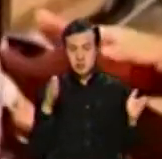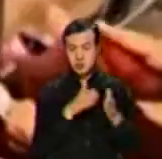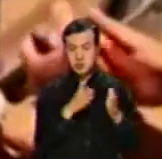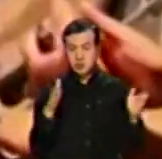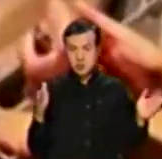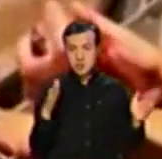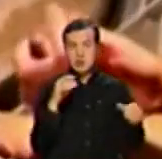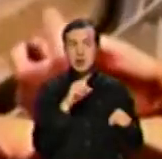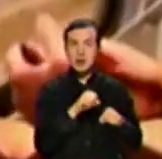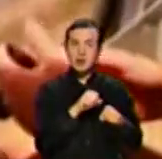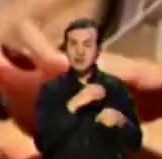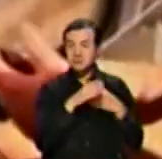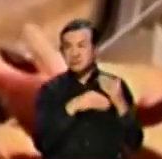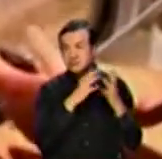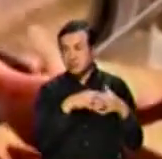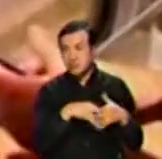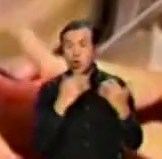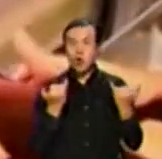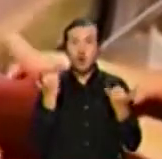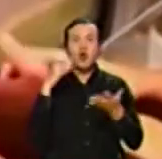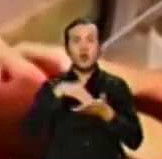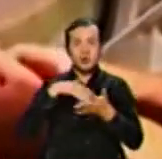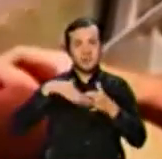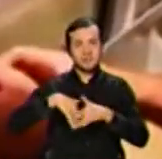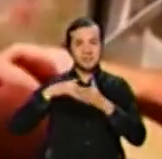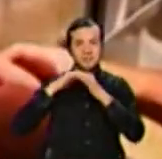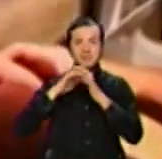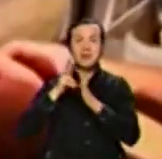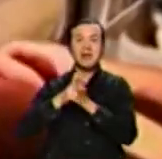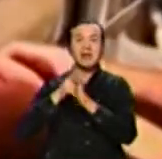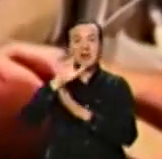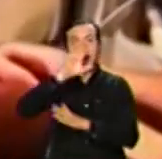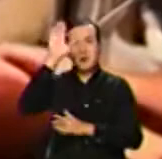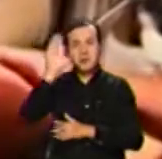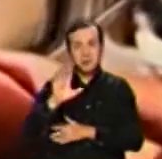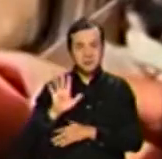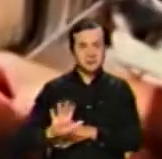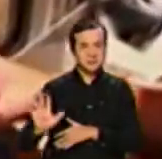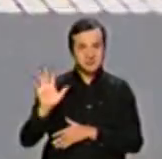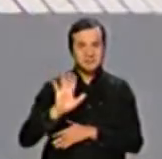ahora la esperanza renace para el tren de la costa. Mirta Carrillo, Telediario.